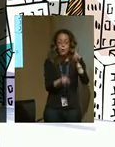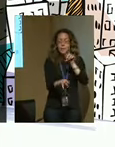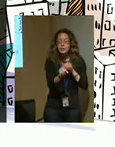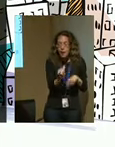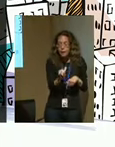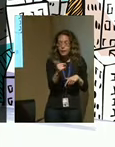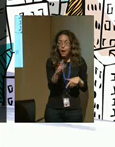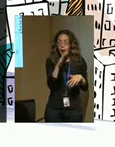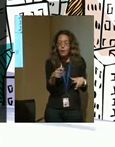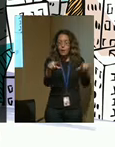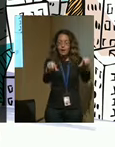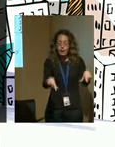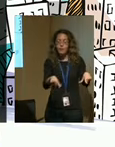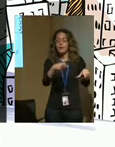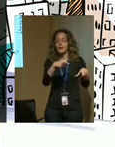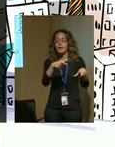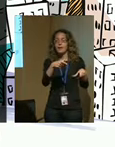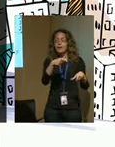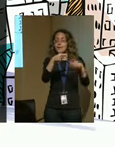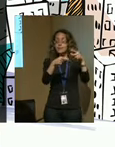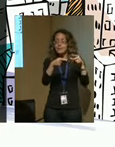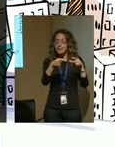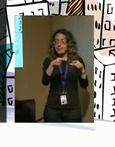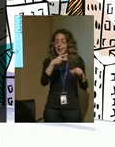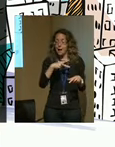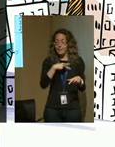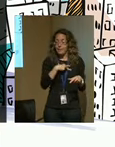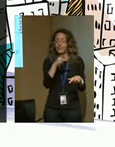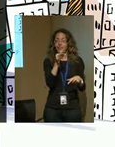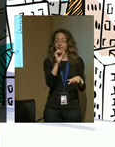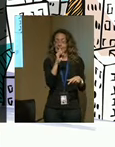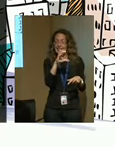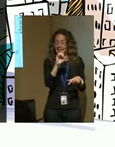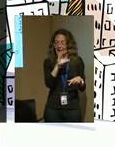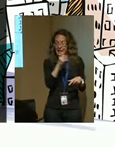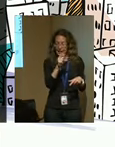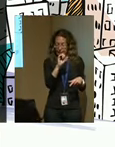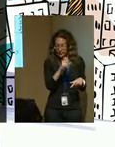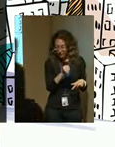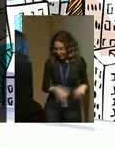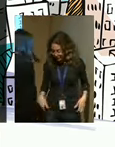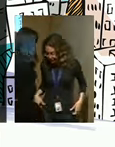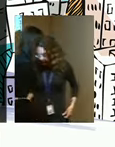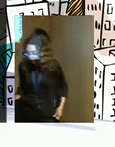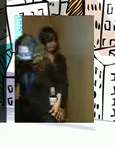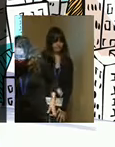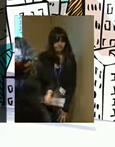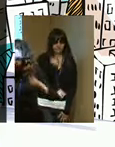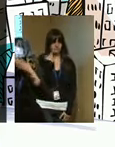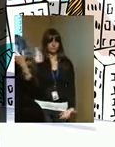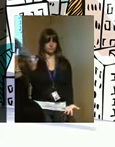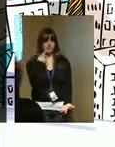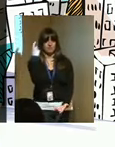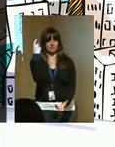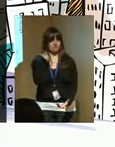en las oficinas de la Fiscalía y de la Defensoría. Vamos a estar juntos en lugares estratégicos, la gente no va a tener que ir a la